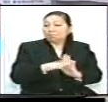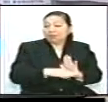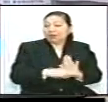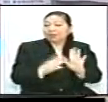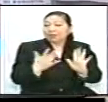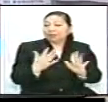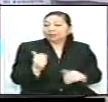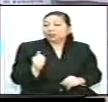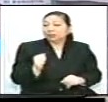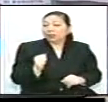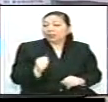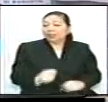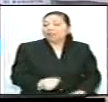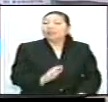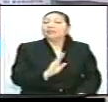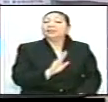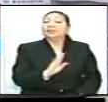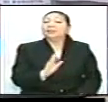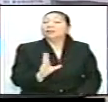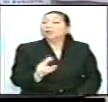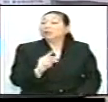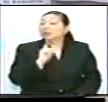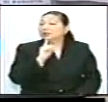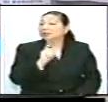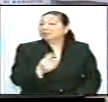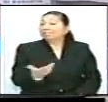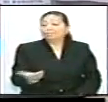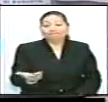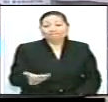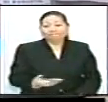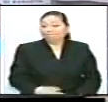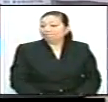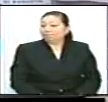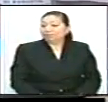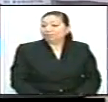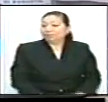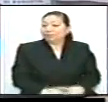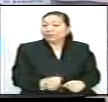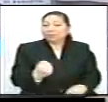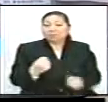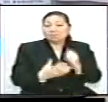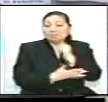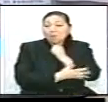soles diarios, ya no estás en la cuestión de